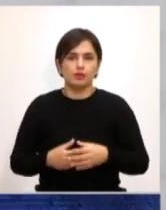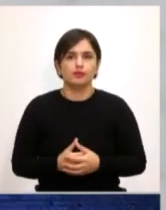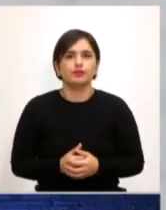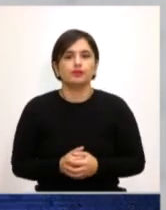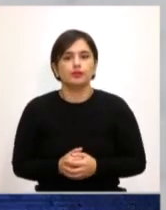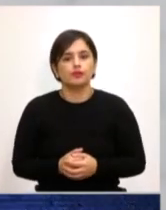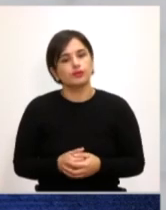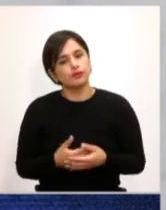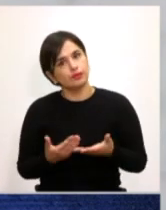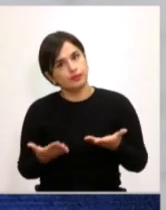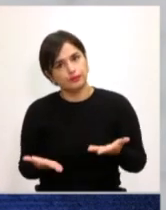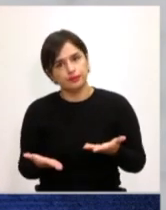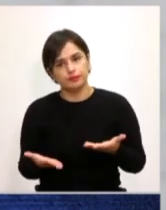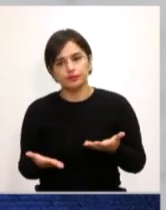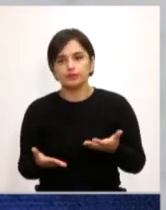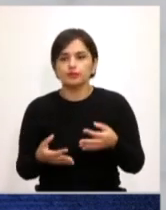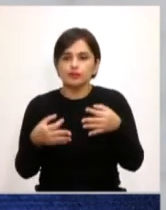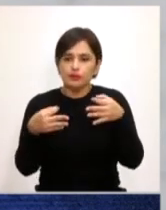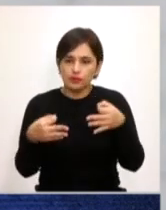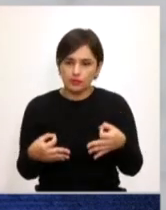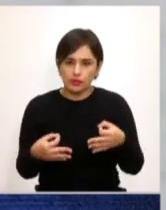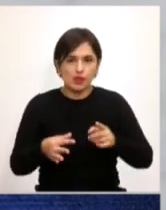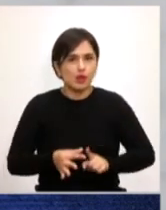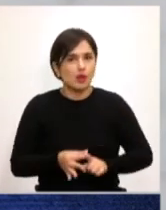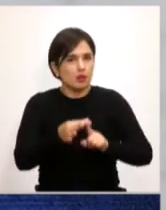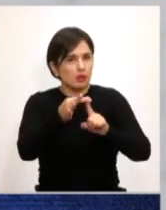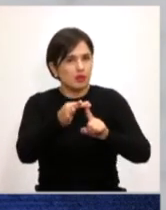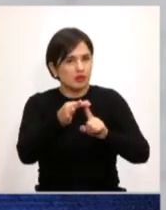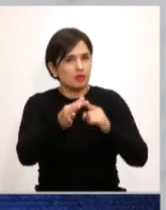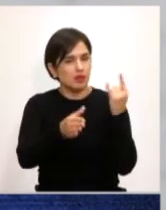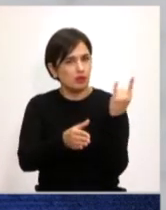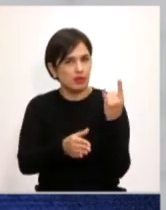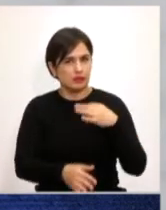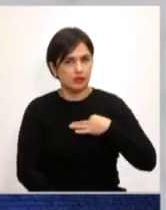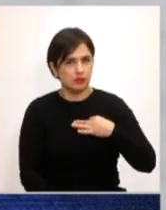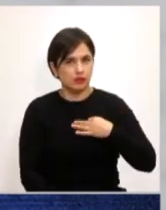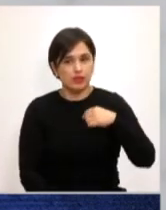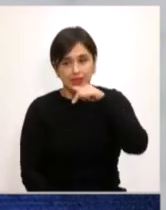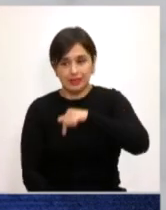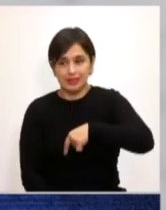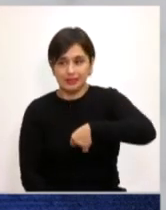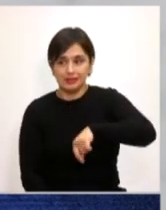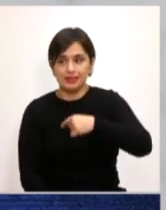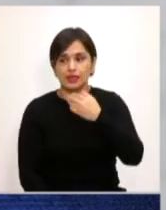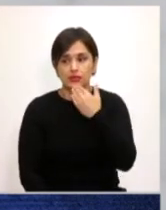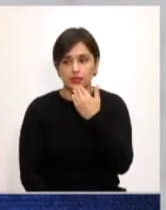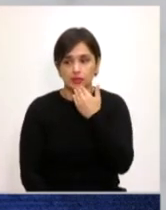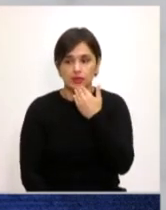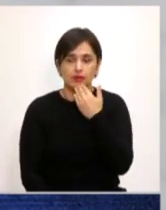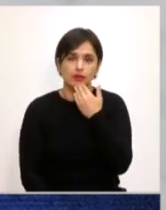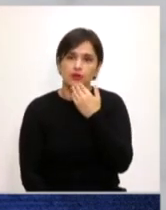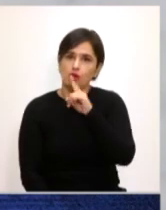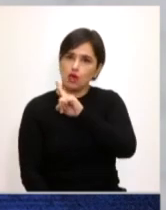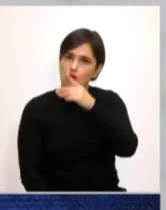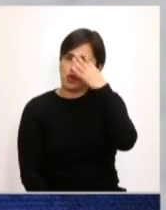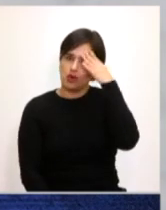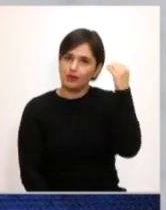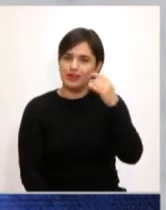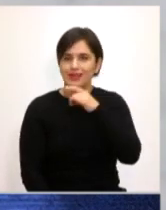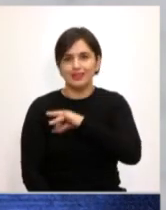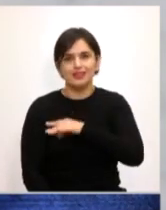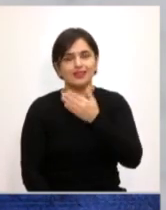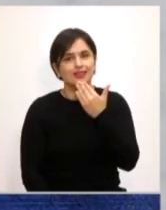Si bien la seguridad es la principal prioridad ciudadana y la de este Senado, no podemos olvidar que en Chile